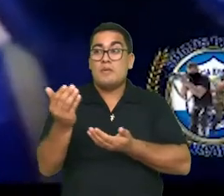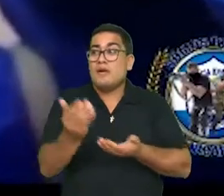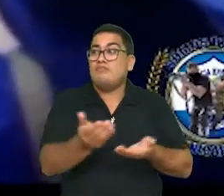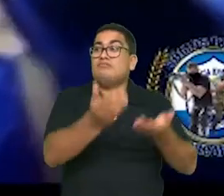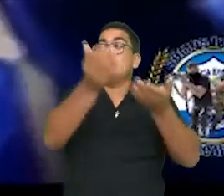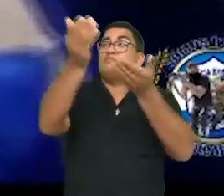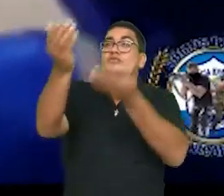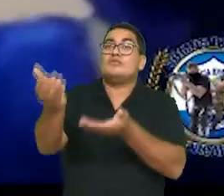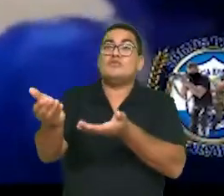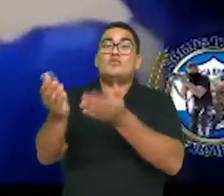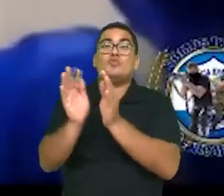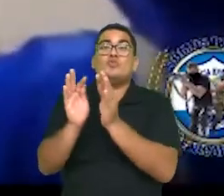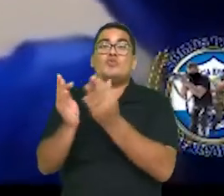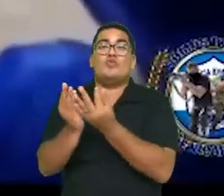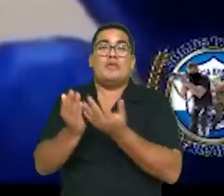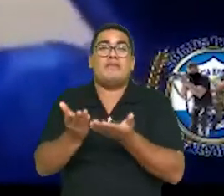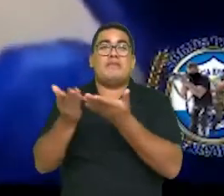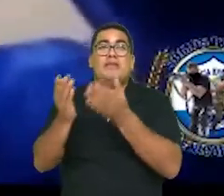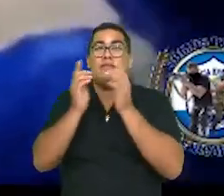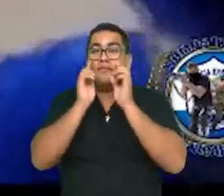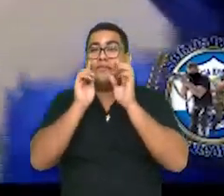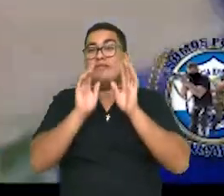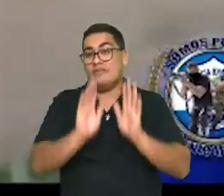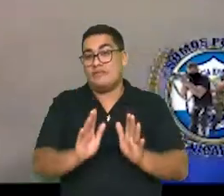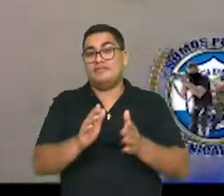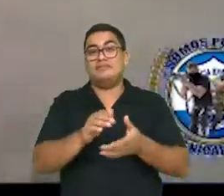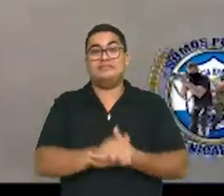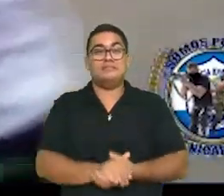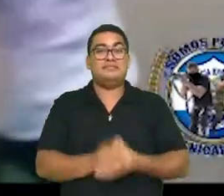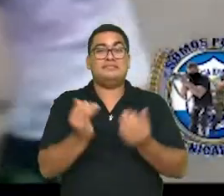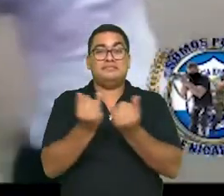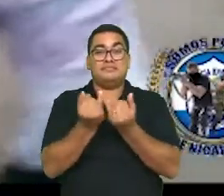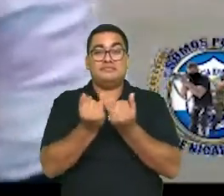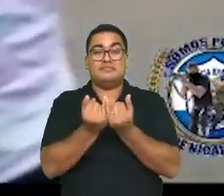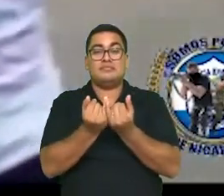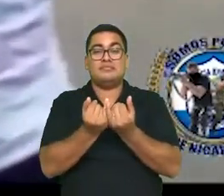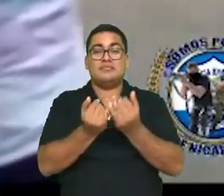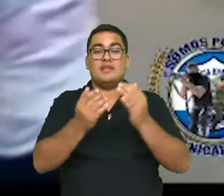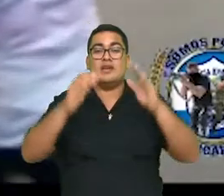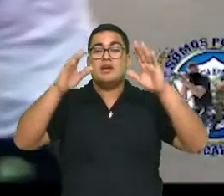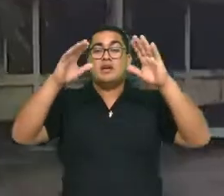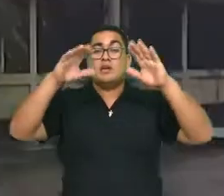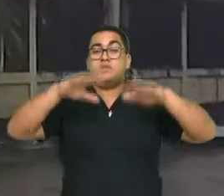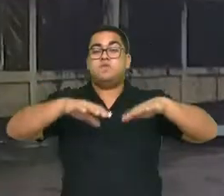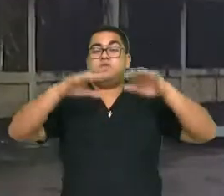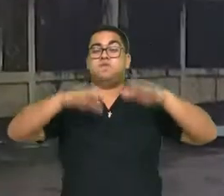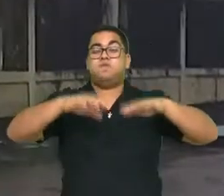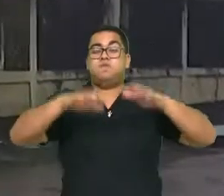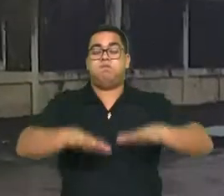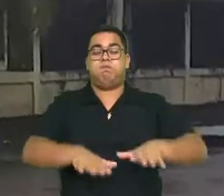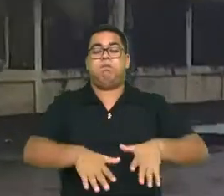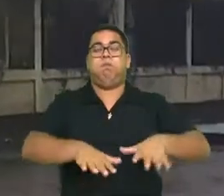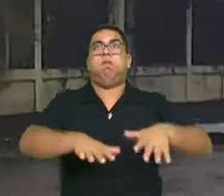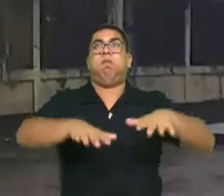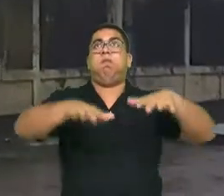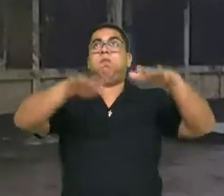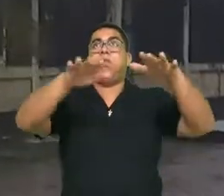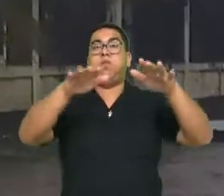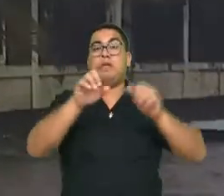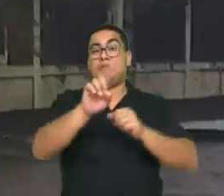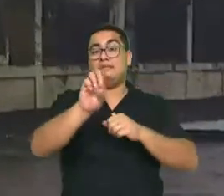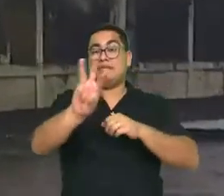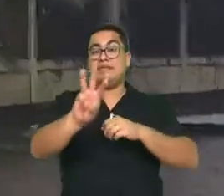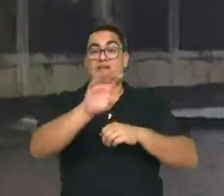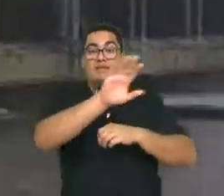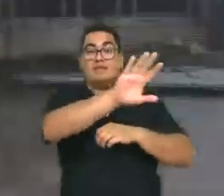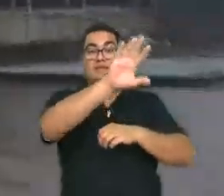puesto junto a su familia en resguardo seguro. Asimismo, se han reportado inundaciones y afectaciones en al menos 13